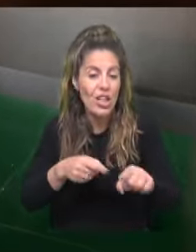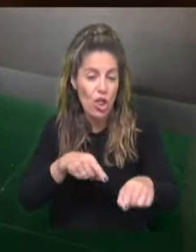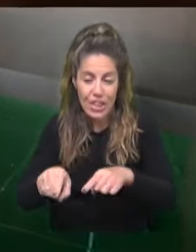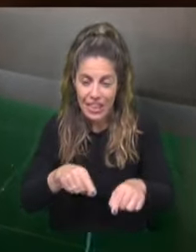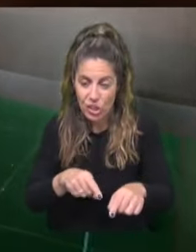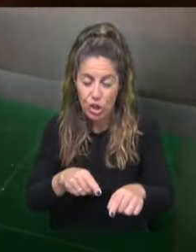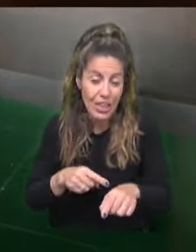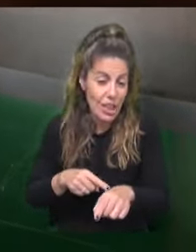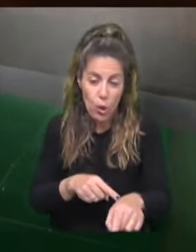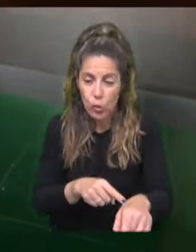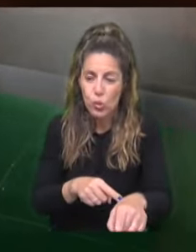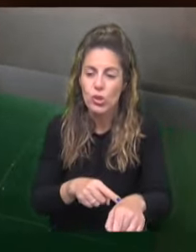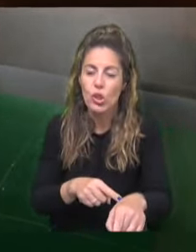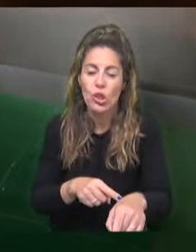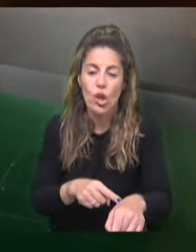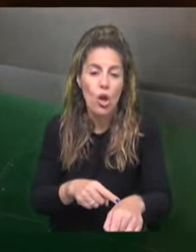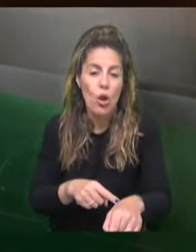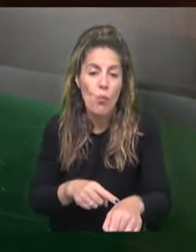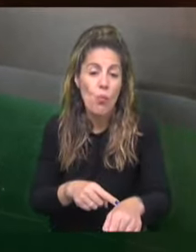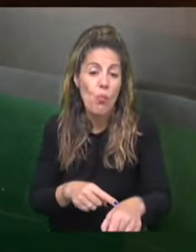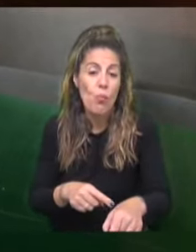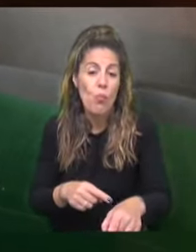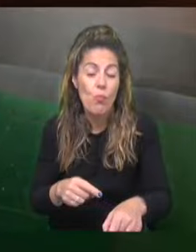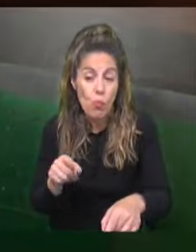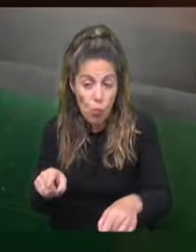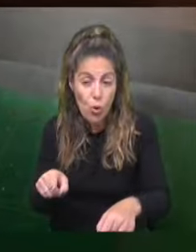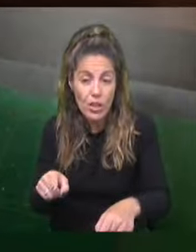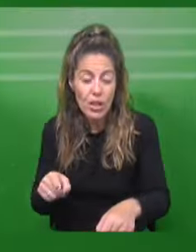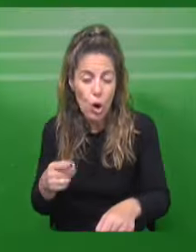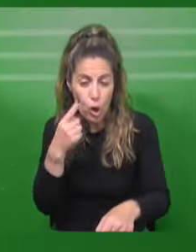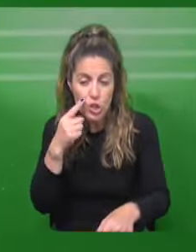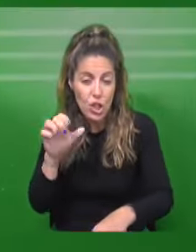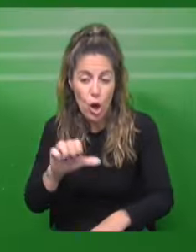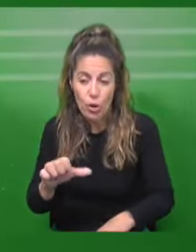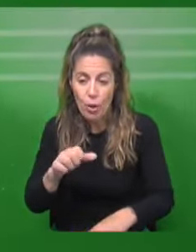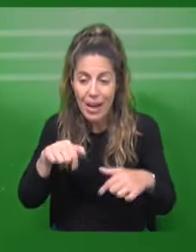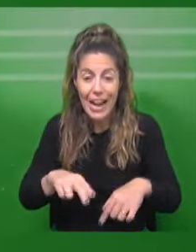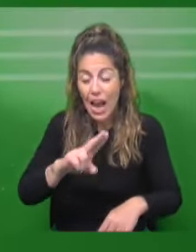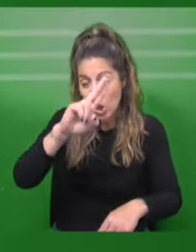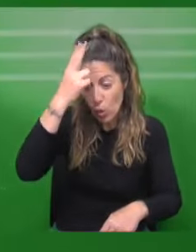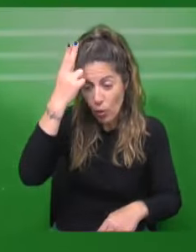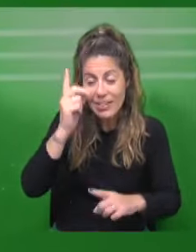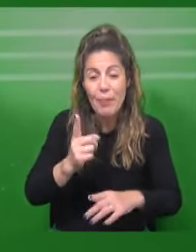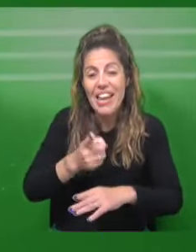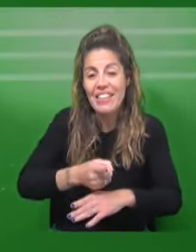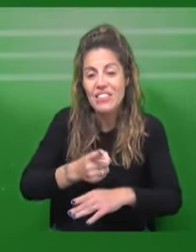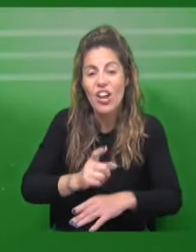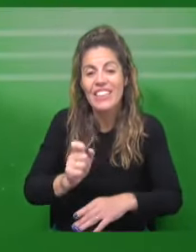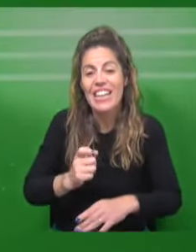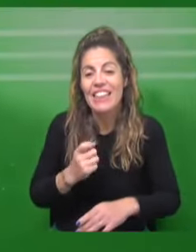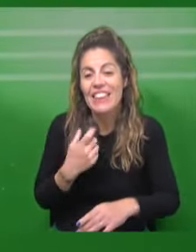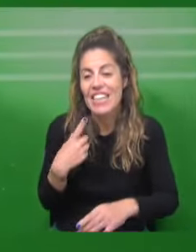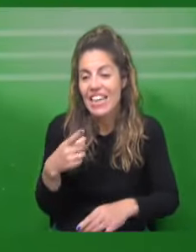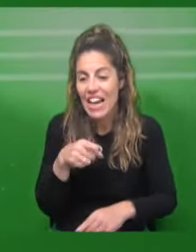de conducción muy esperado en Europa pero en Uruguay se tomó además la decisión de que quien conduzcan